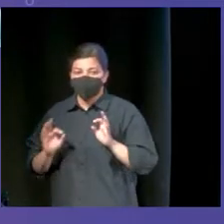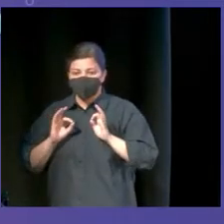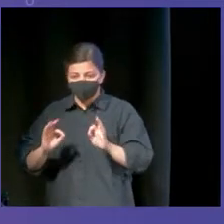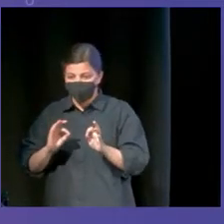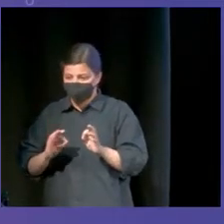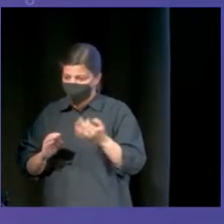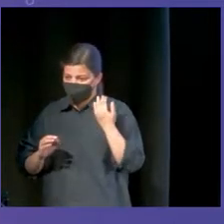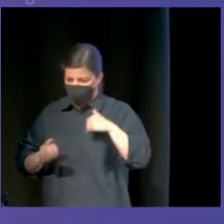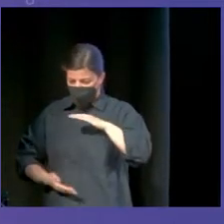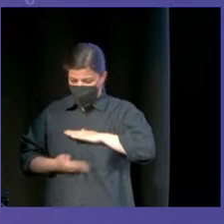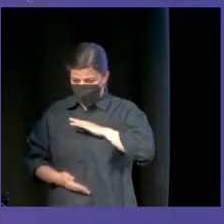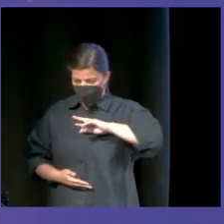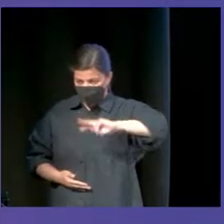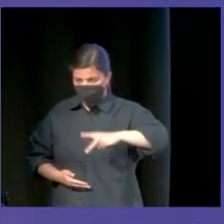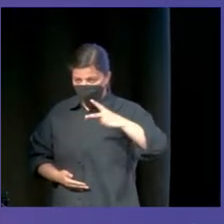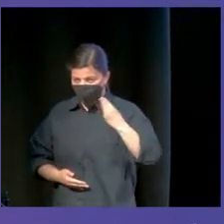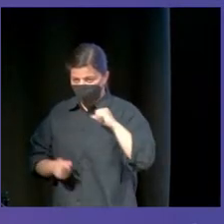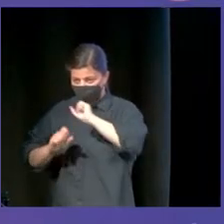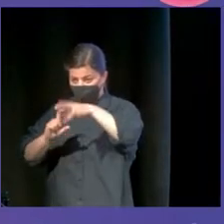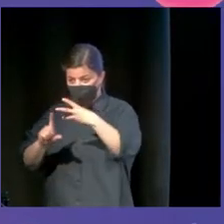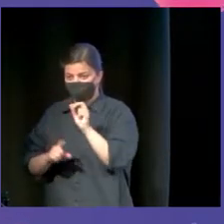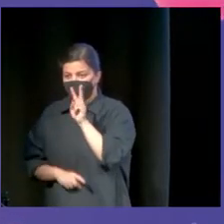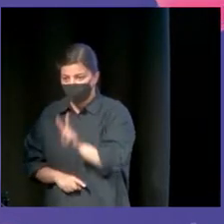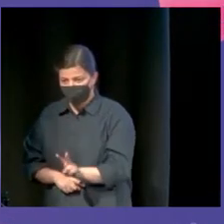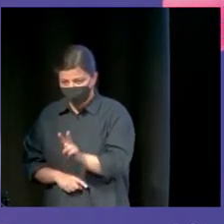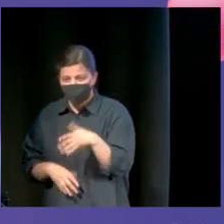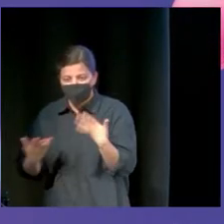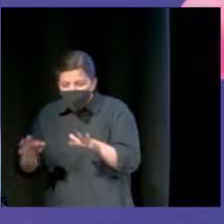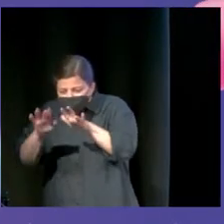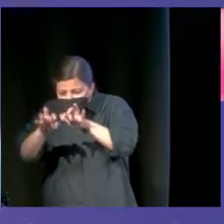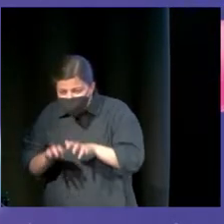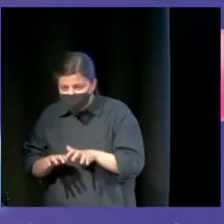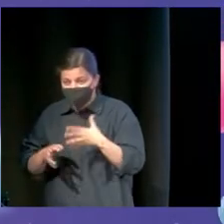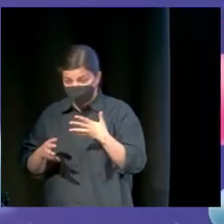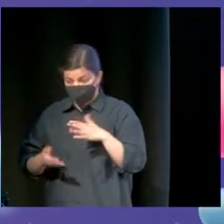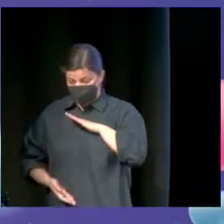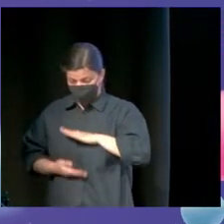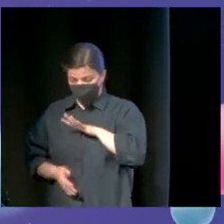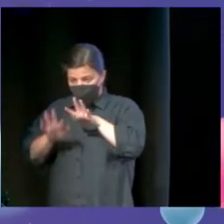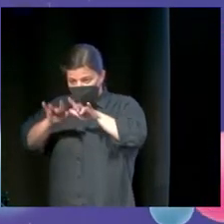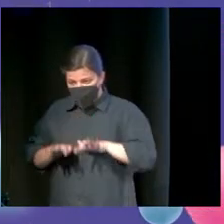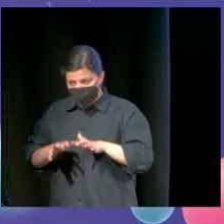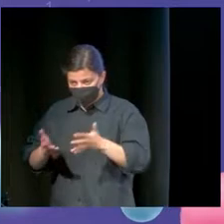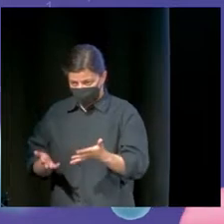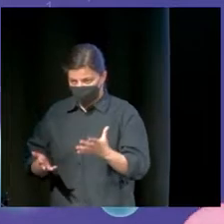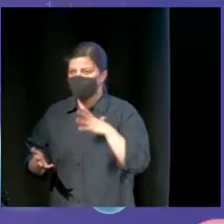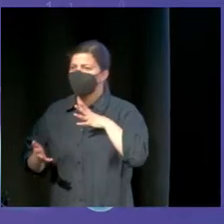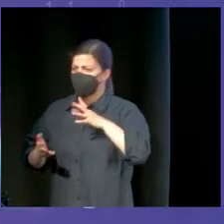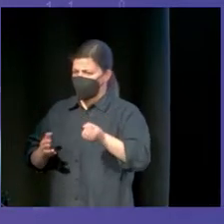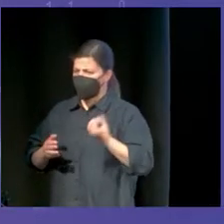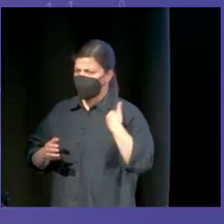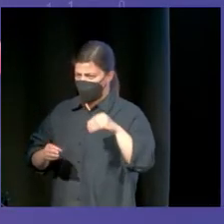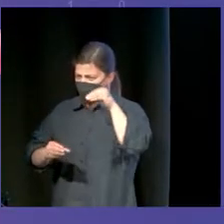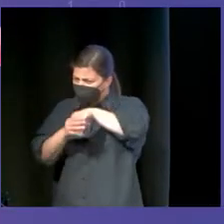esa segunda capacidad que vino con la web 2 que es la de escribir la capacidad de escritura es decir ya podemos crear